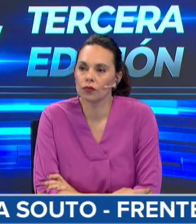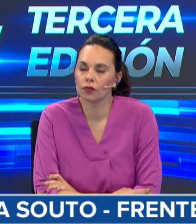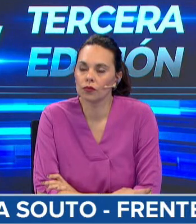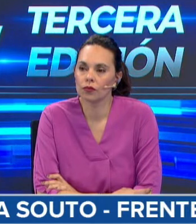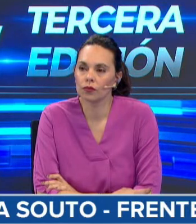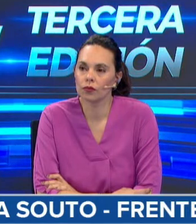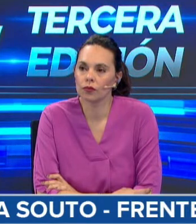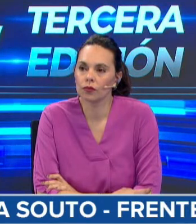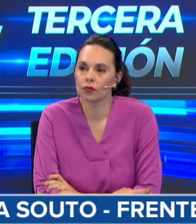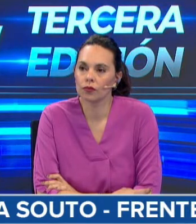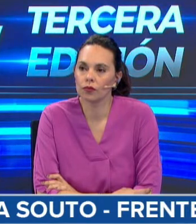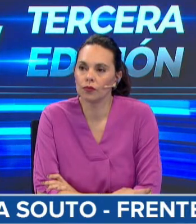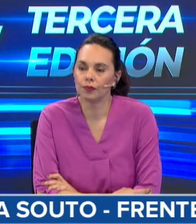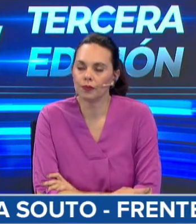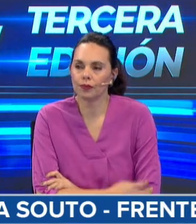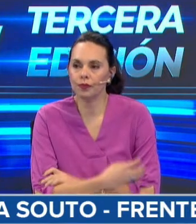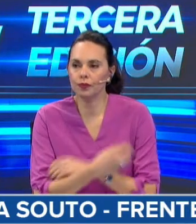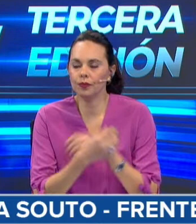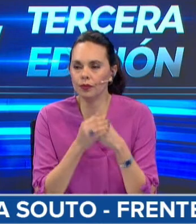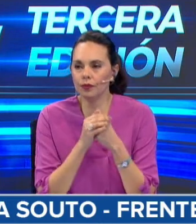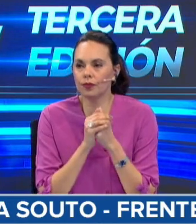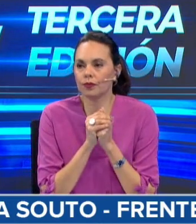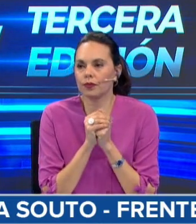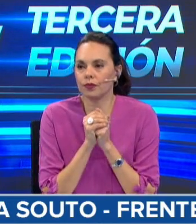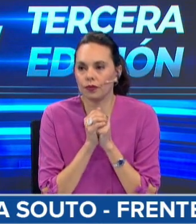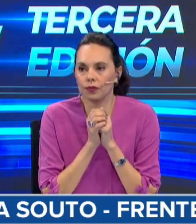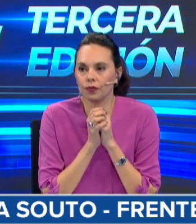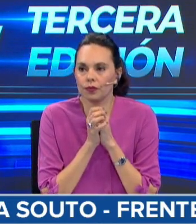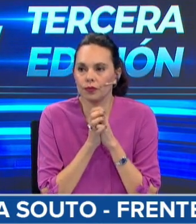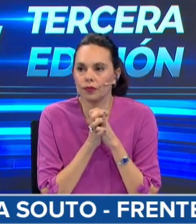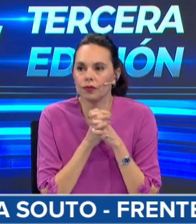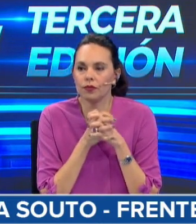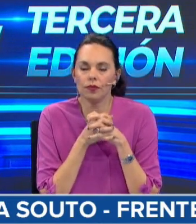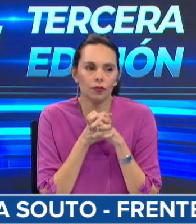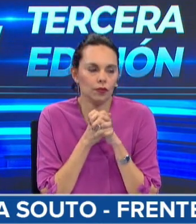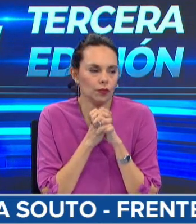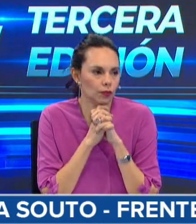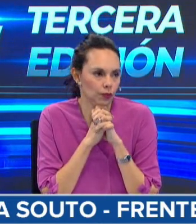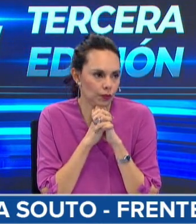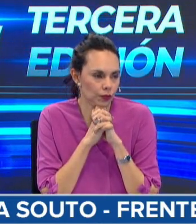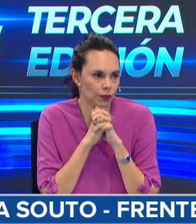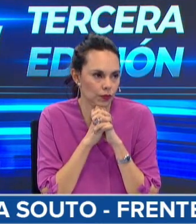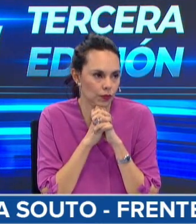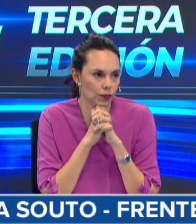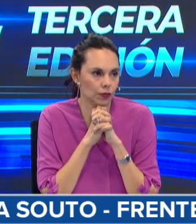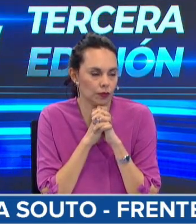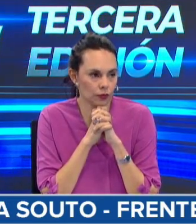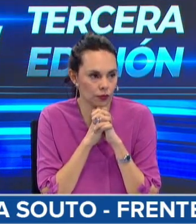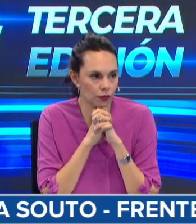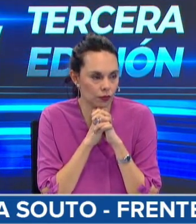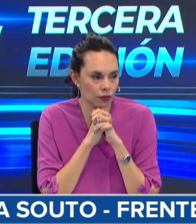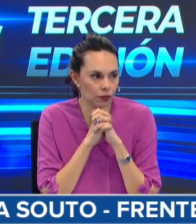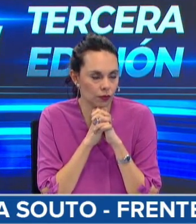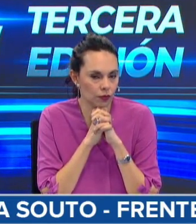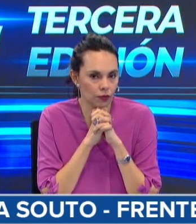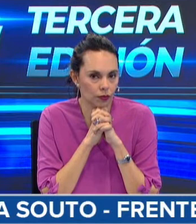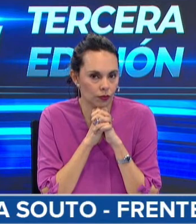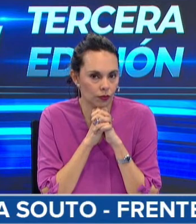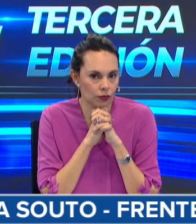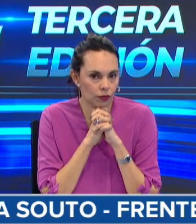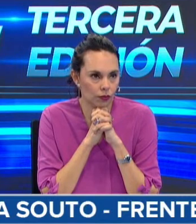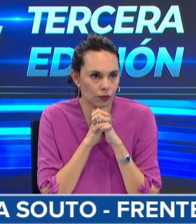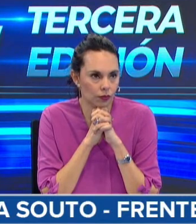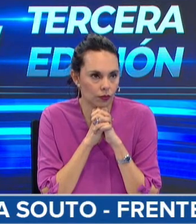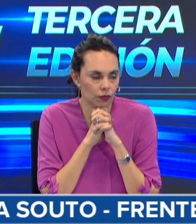visibilizar esta tarea de cuidado comunitario, pero también de reconocerla. Claro, pues son tareas que llevan mucha carga horaria, que destinan mucho